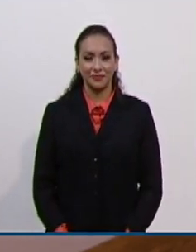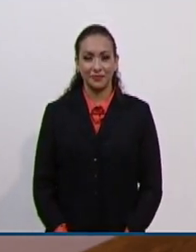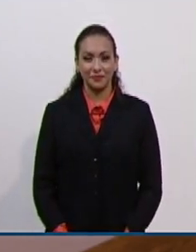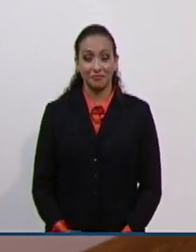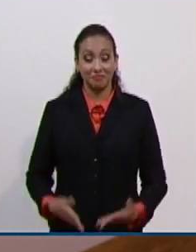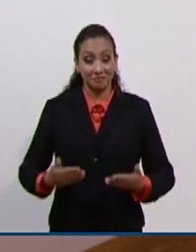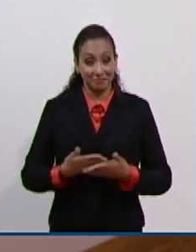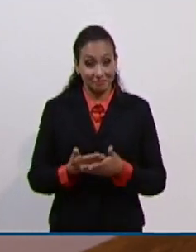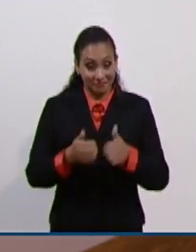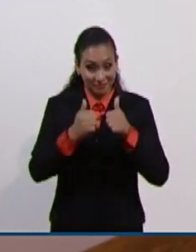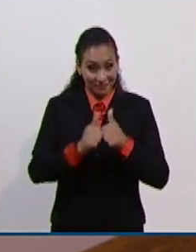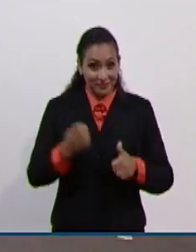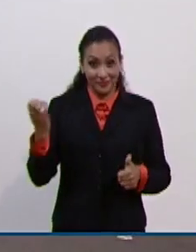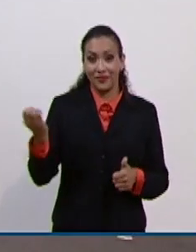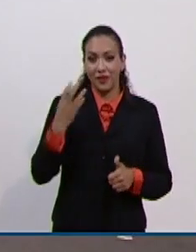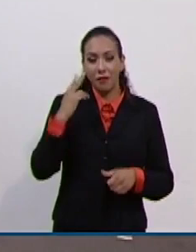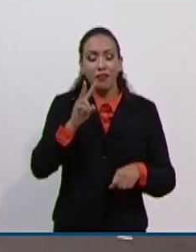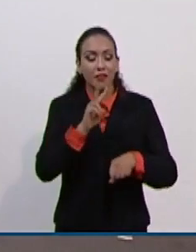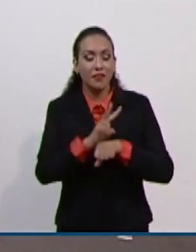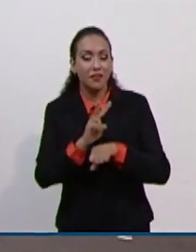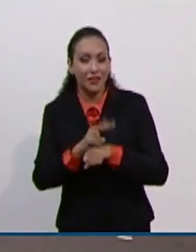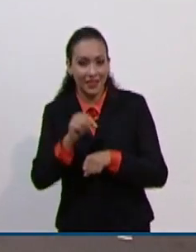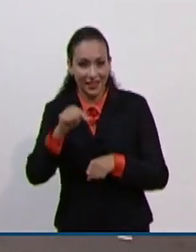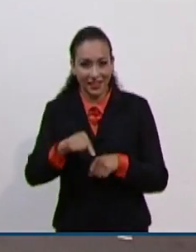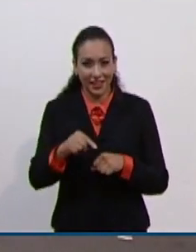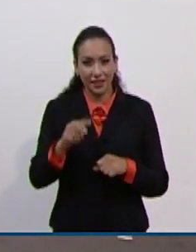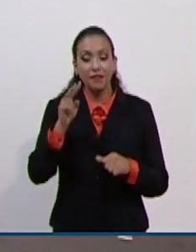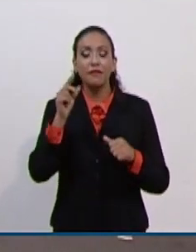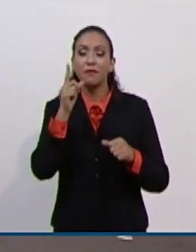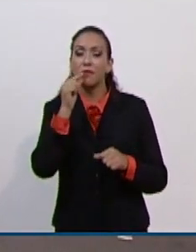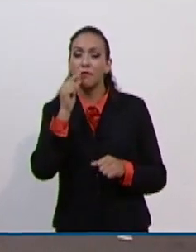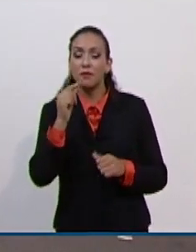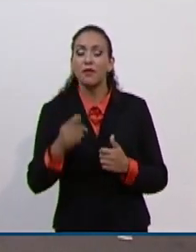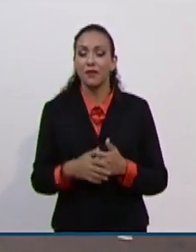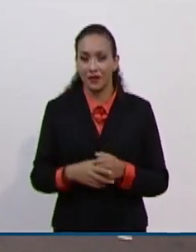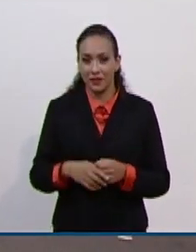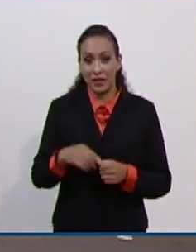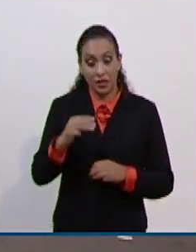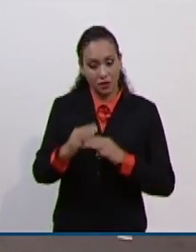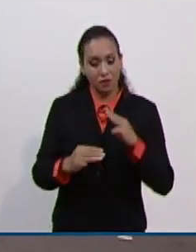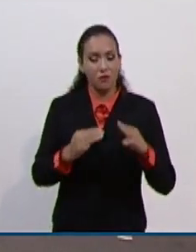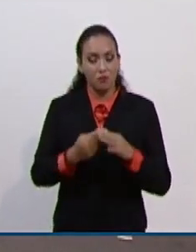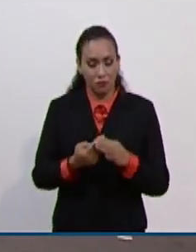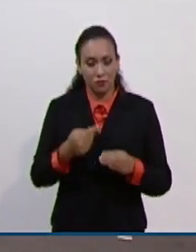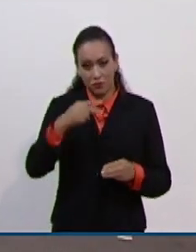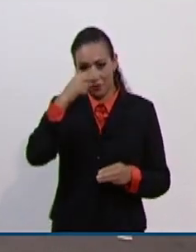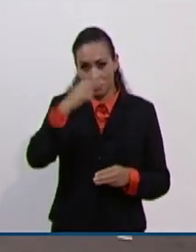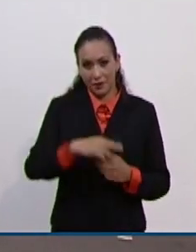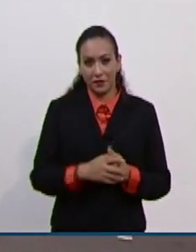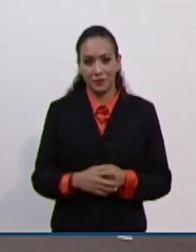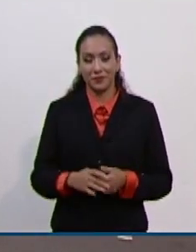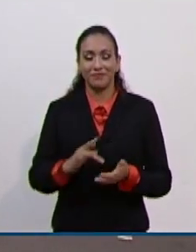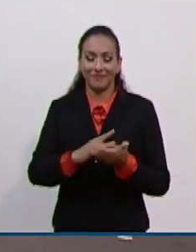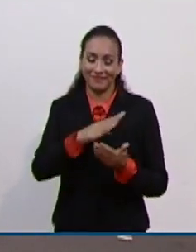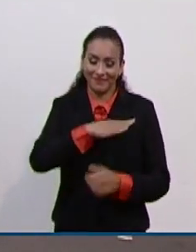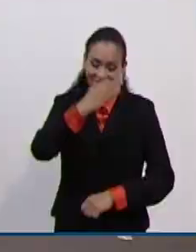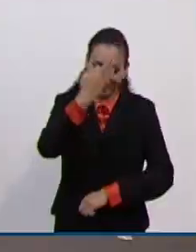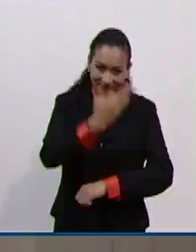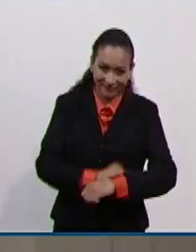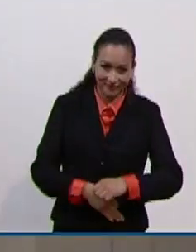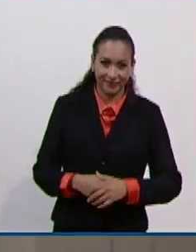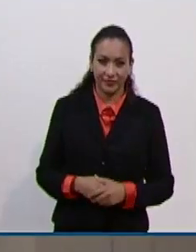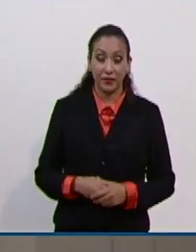Nos encontramos en el foro Supervisión Externa a la Policía en México y el mundo. Muchas gracias. Muy buenas tardes para